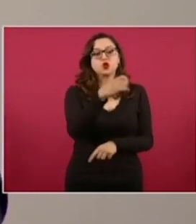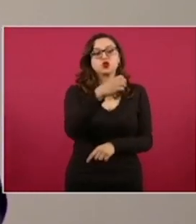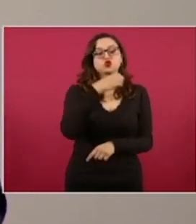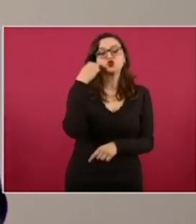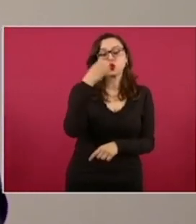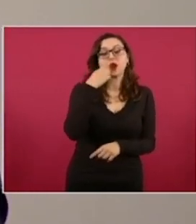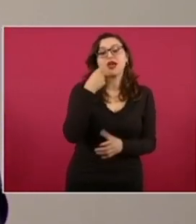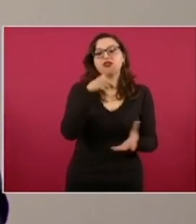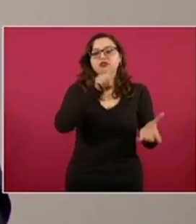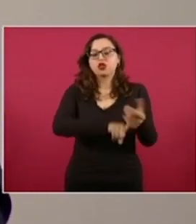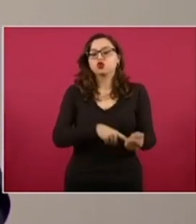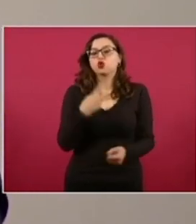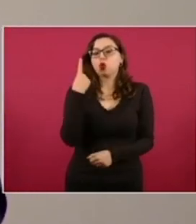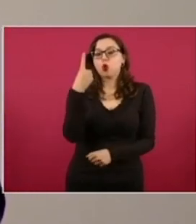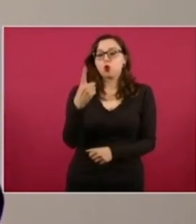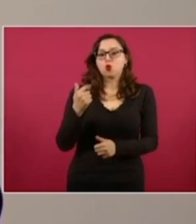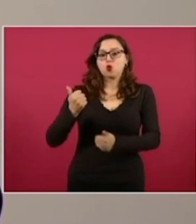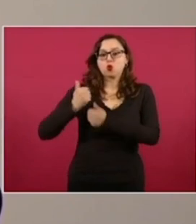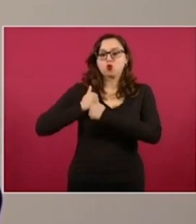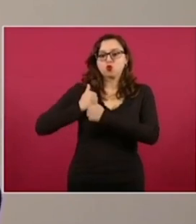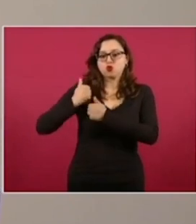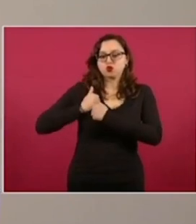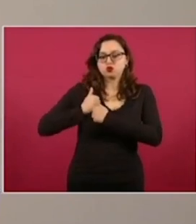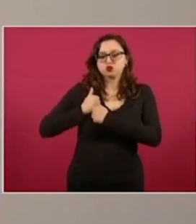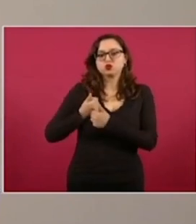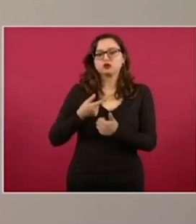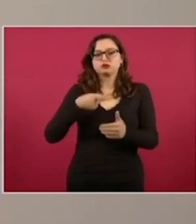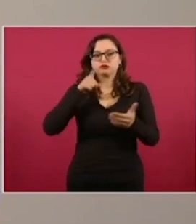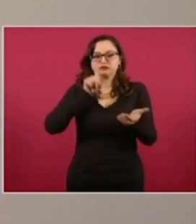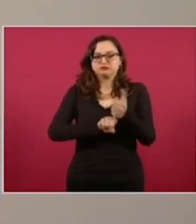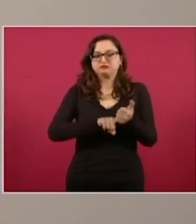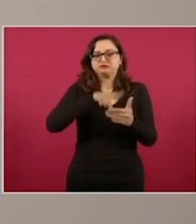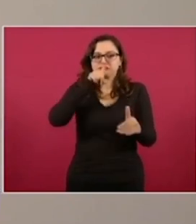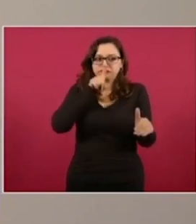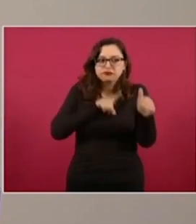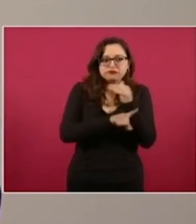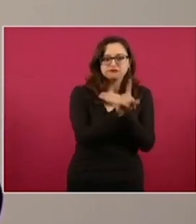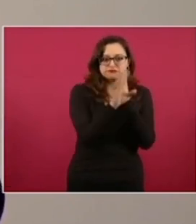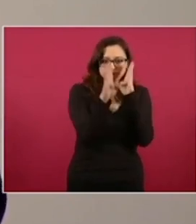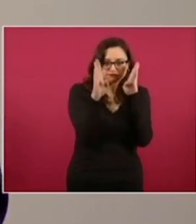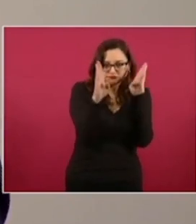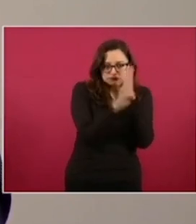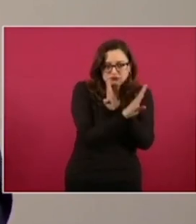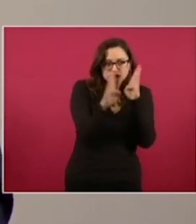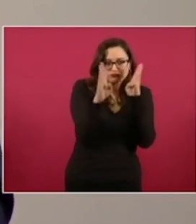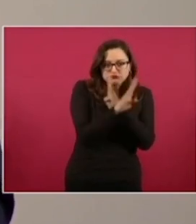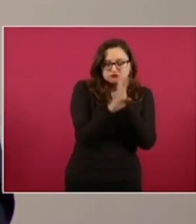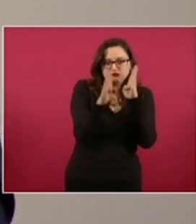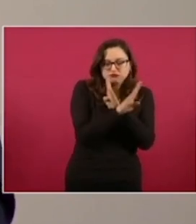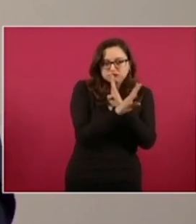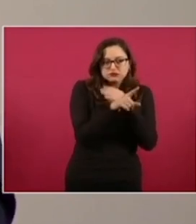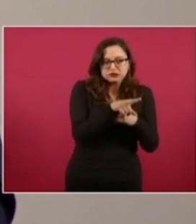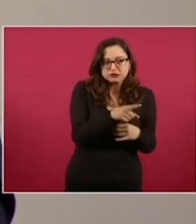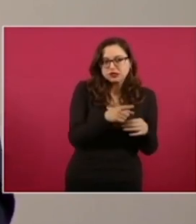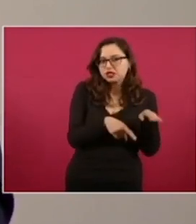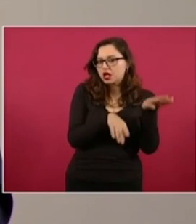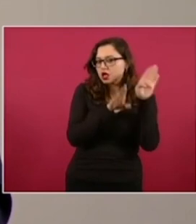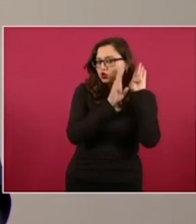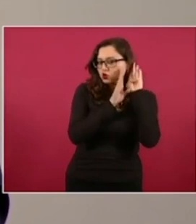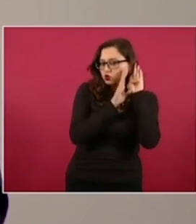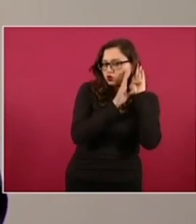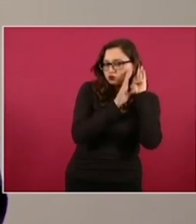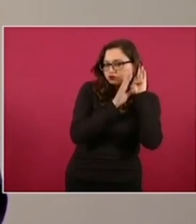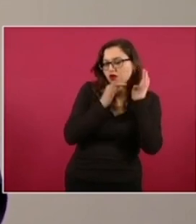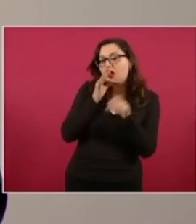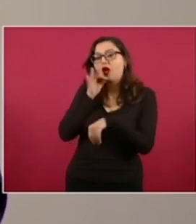Patolcin, quien estaba realizando informes para la Secretaría de Defensa Nacional dentro de la